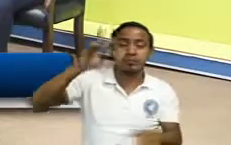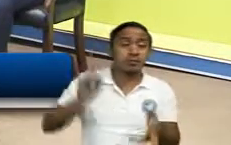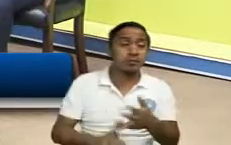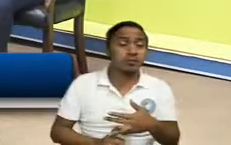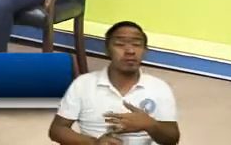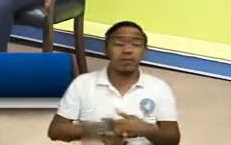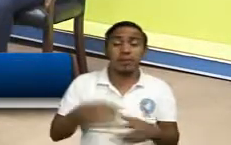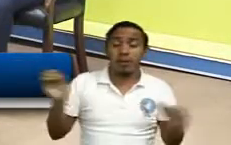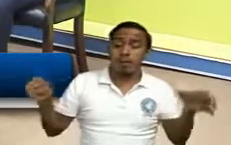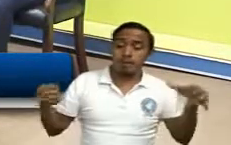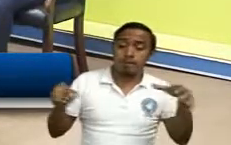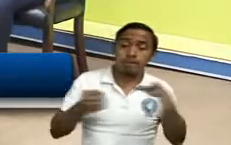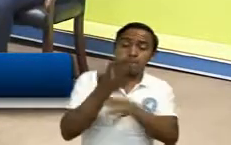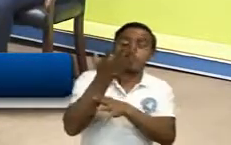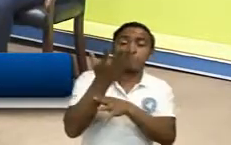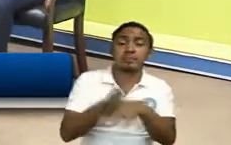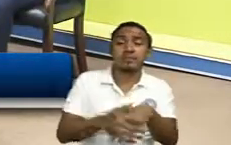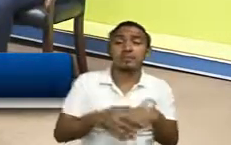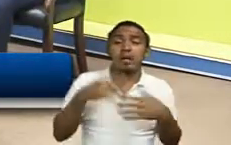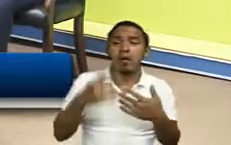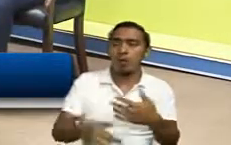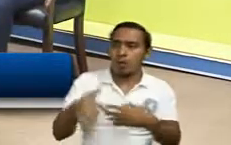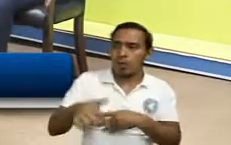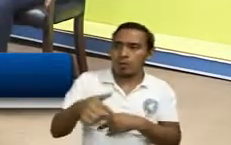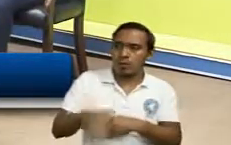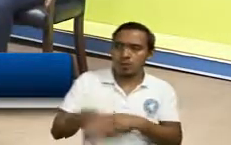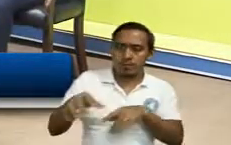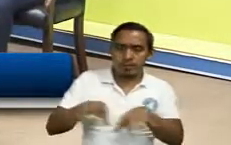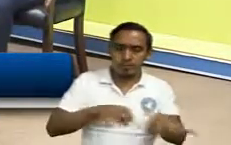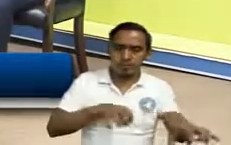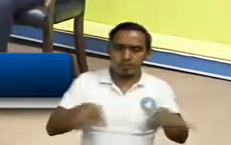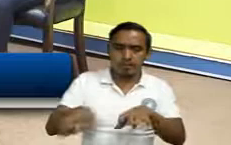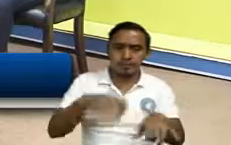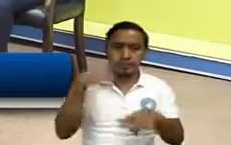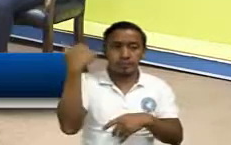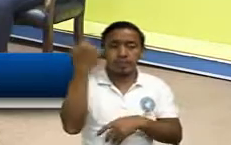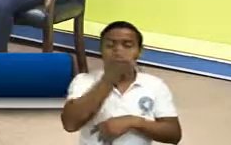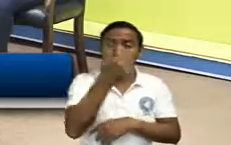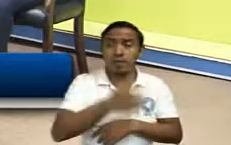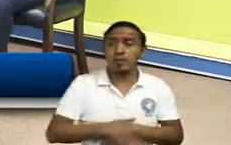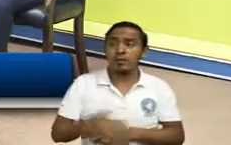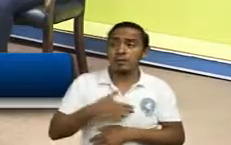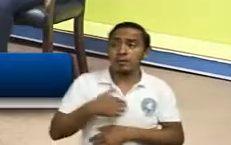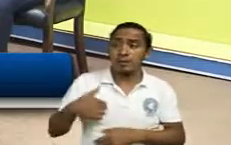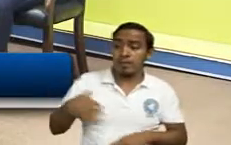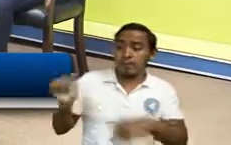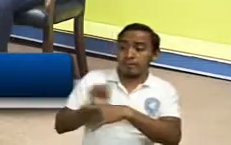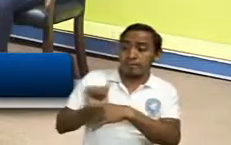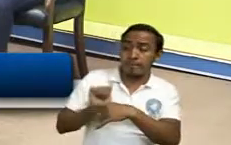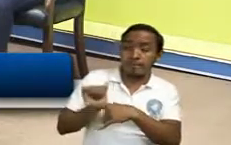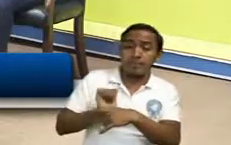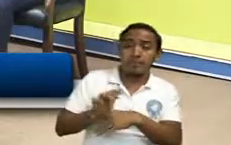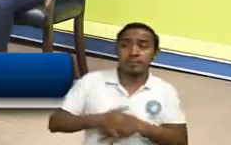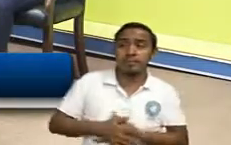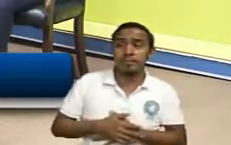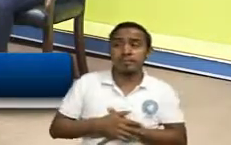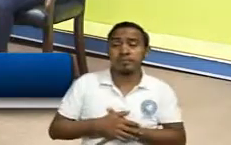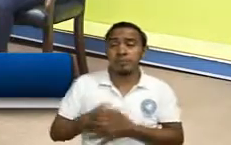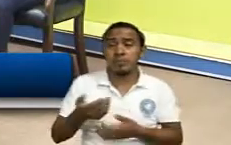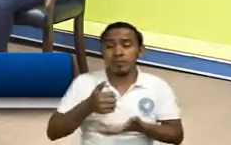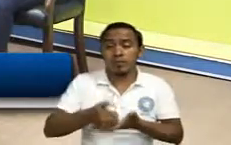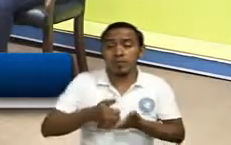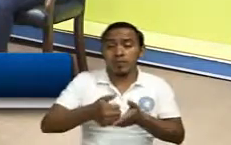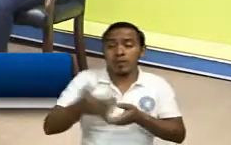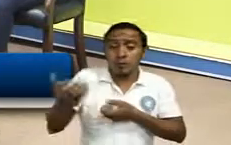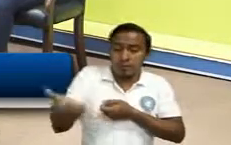una erupción volcánica. De hecho, hoy, en esta actividad que les mencioné anteriormente, se hizo un ejercicio de rescate con